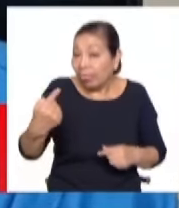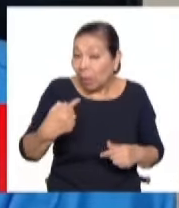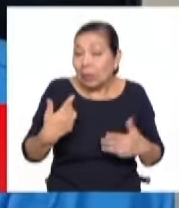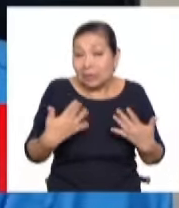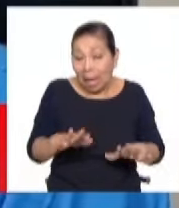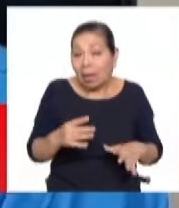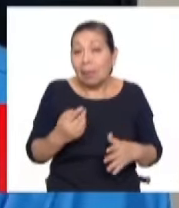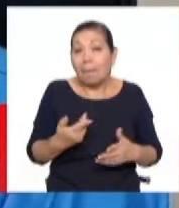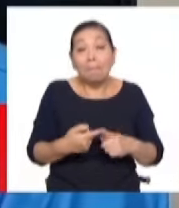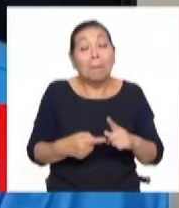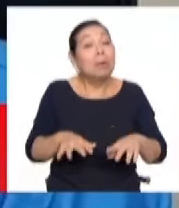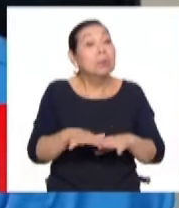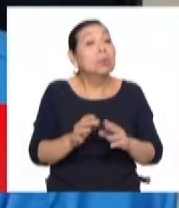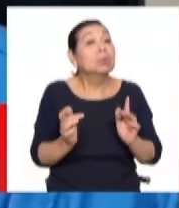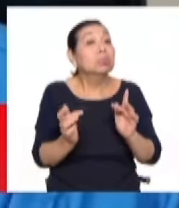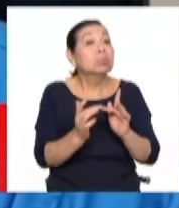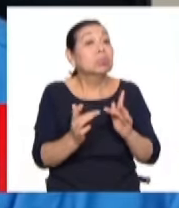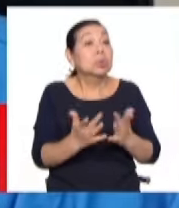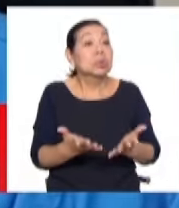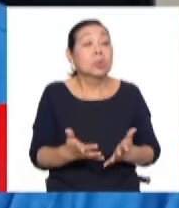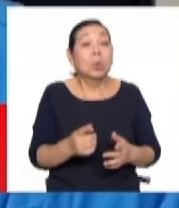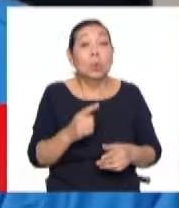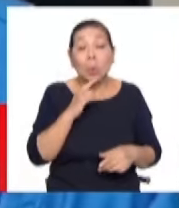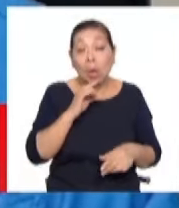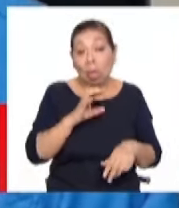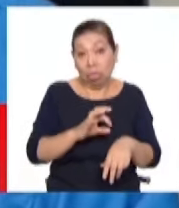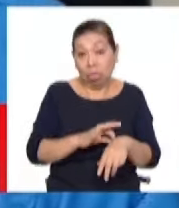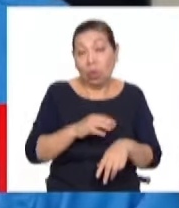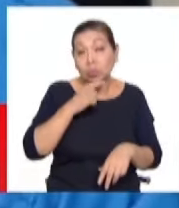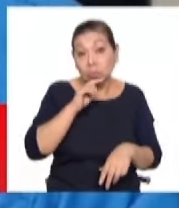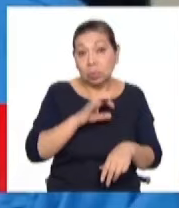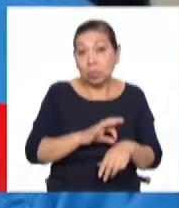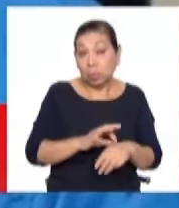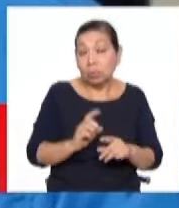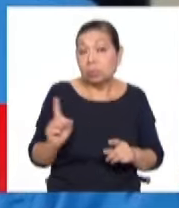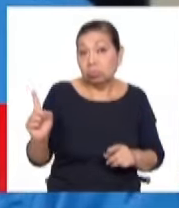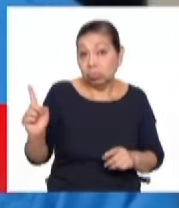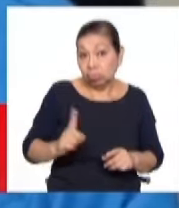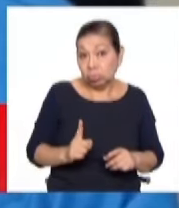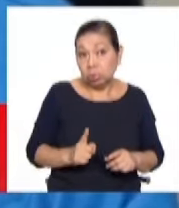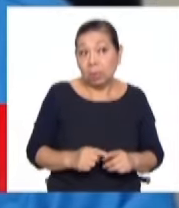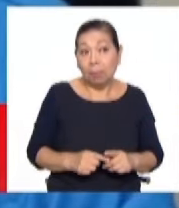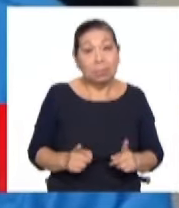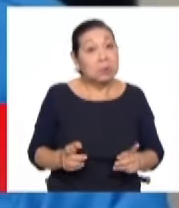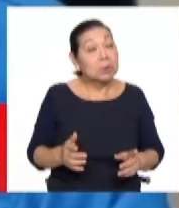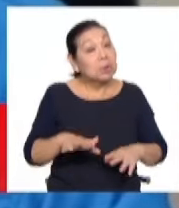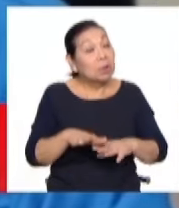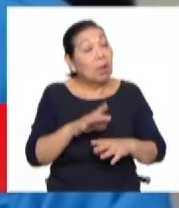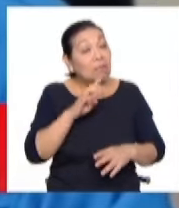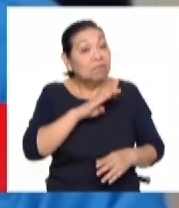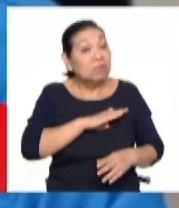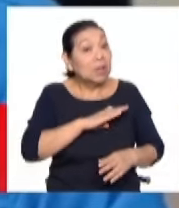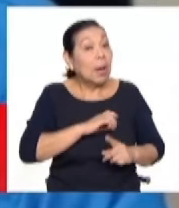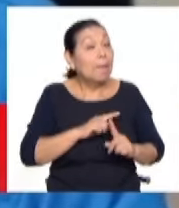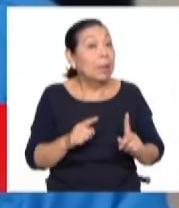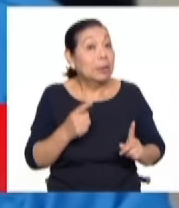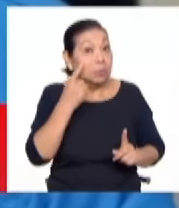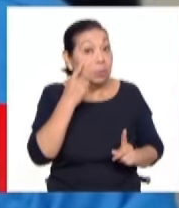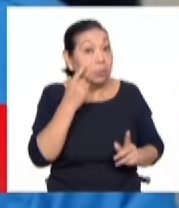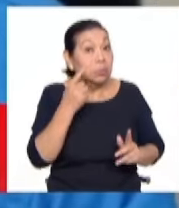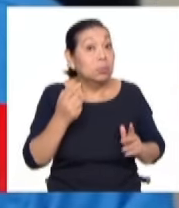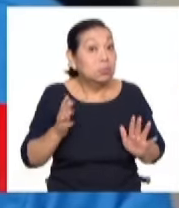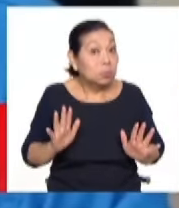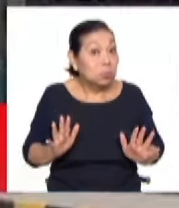respecto y bueno con la intervención de la doctora andronica efectivamente ya se c una este un expediente fiscal ha habido una